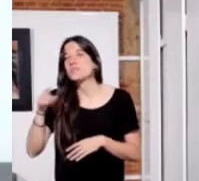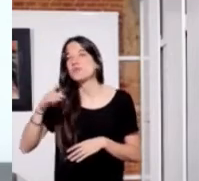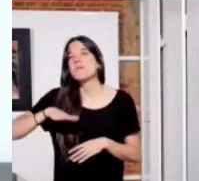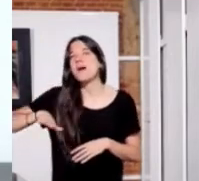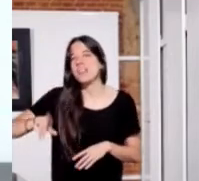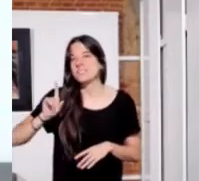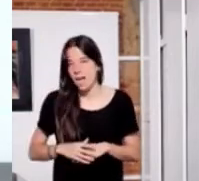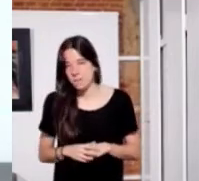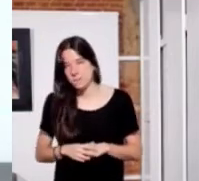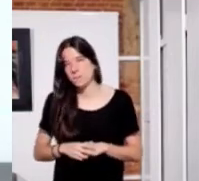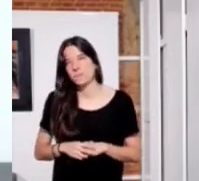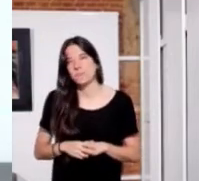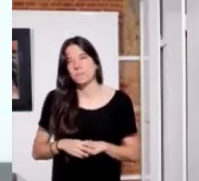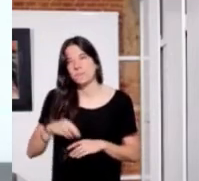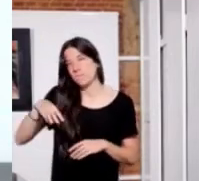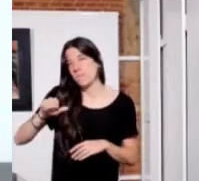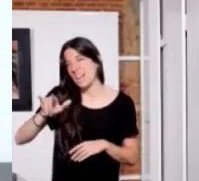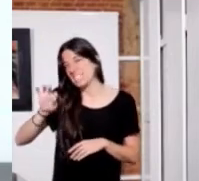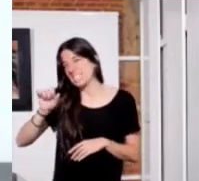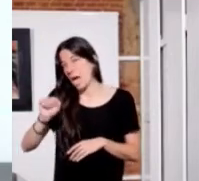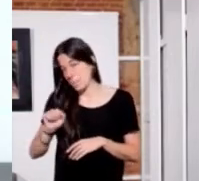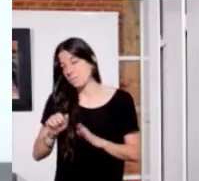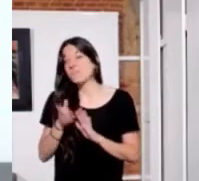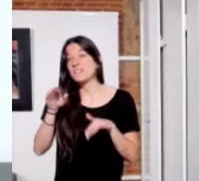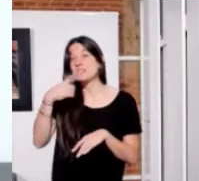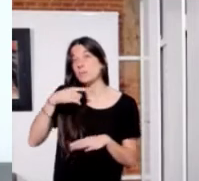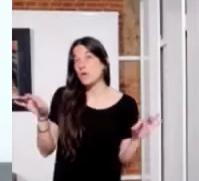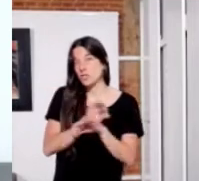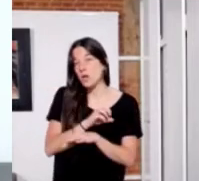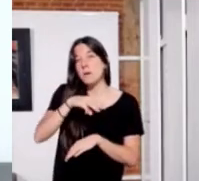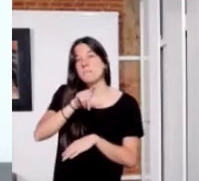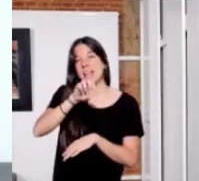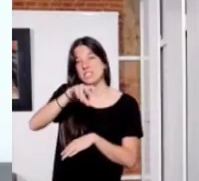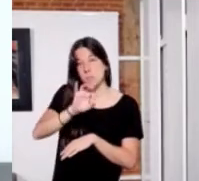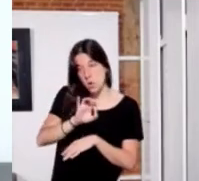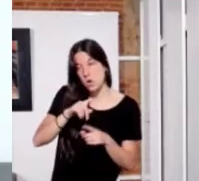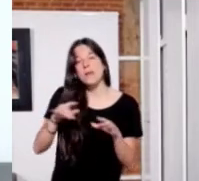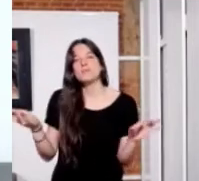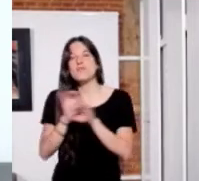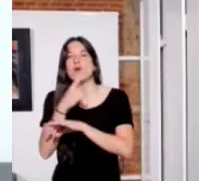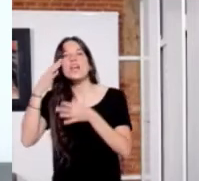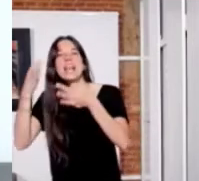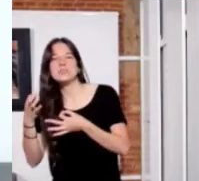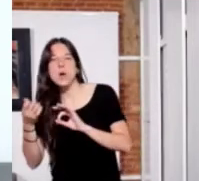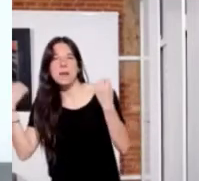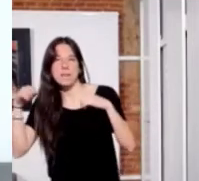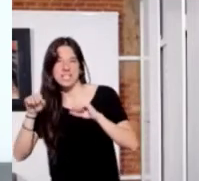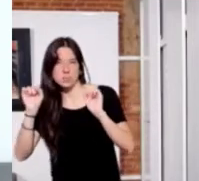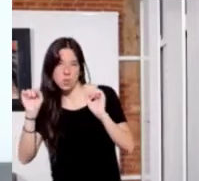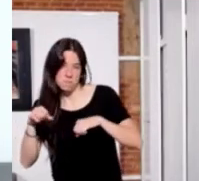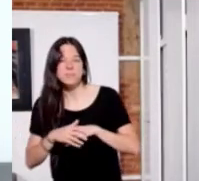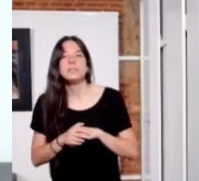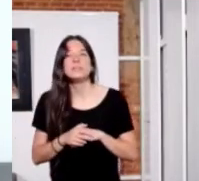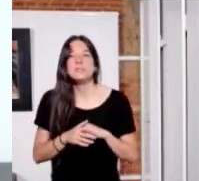malista. Y hemos confundido malismo con realismo y pragmatismo. A los